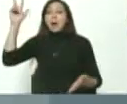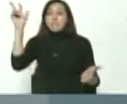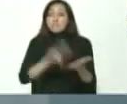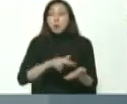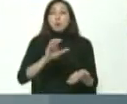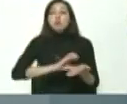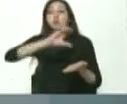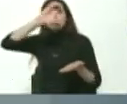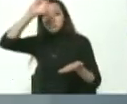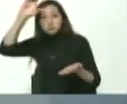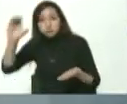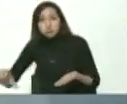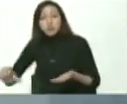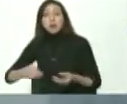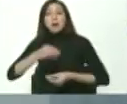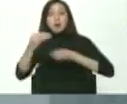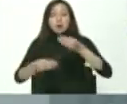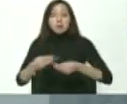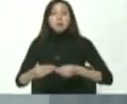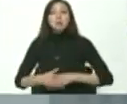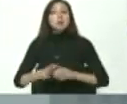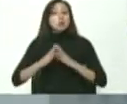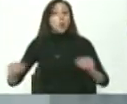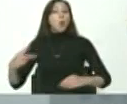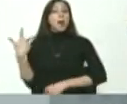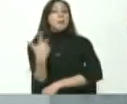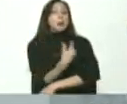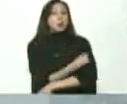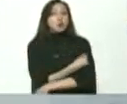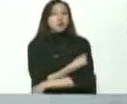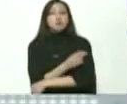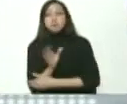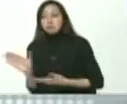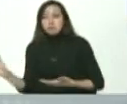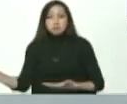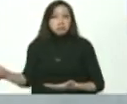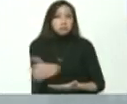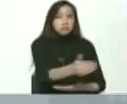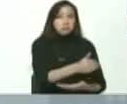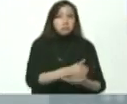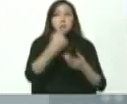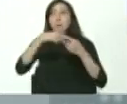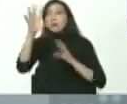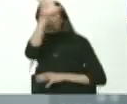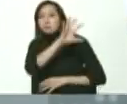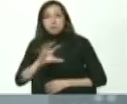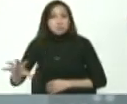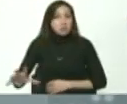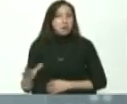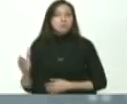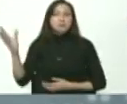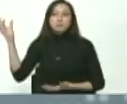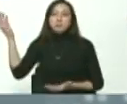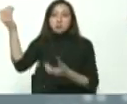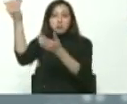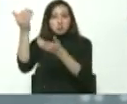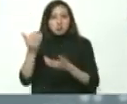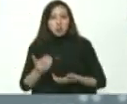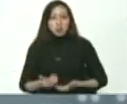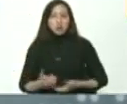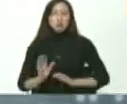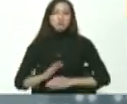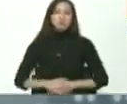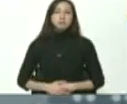que he aprobado y además de las vacunas que vamos consiguiendo en distintas fuentes del mundo. Vamos a